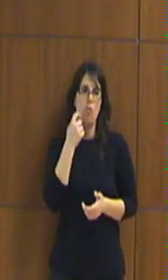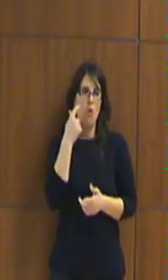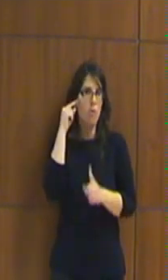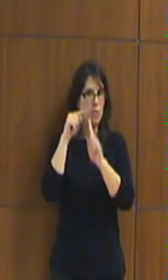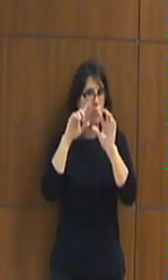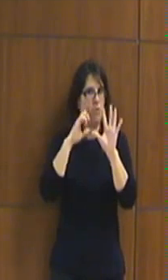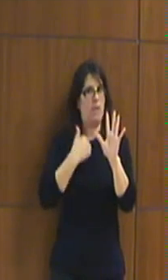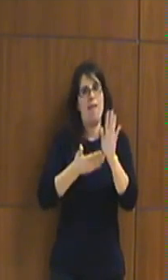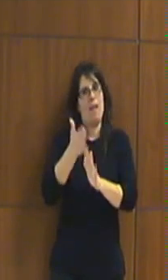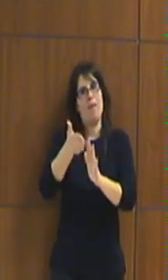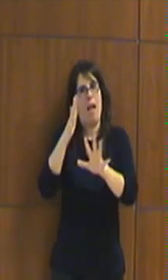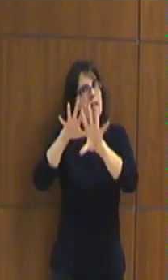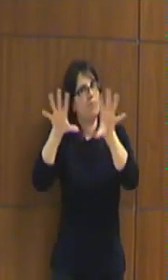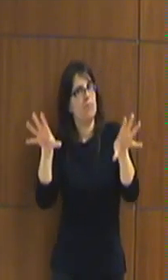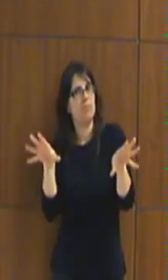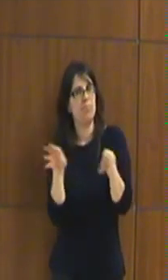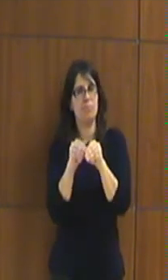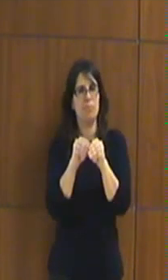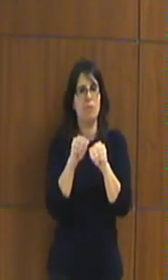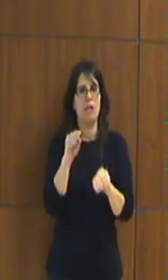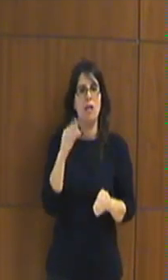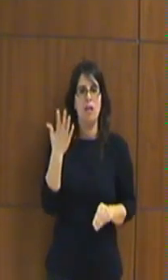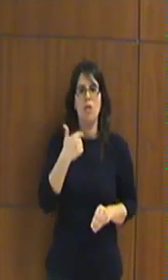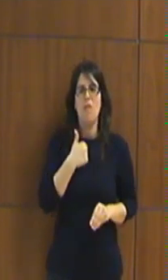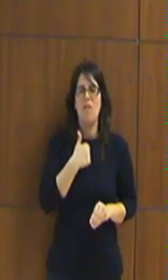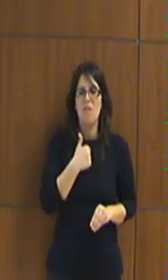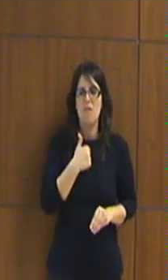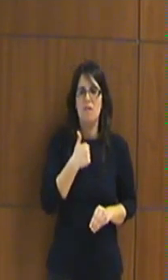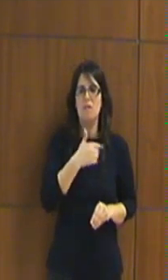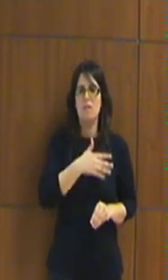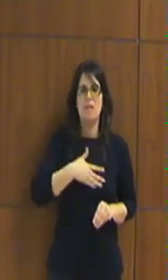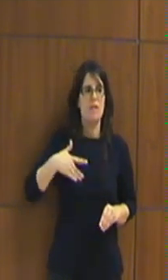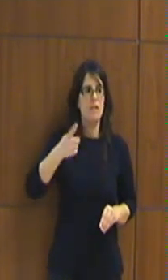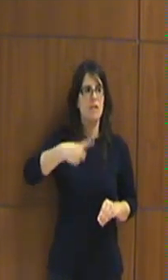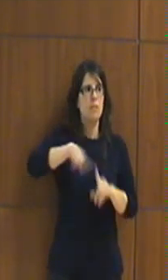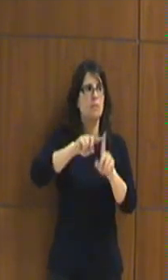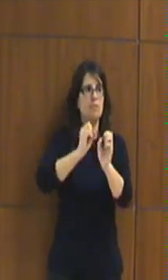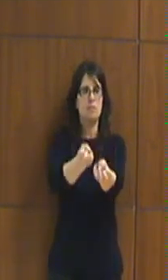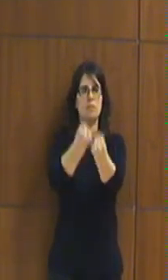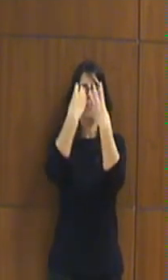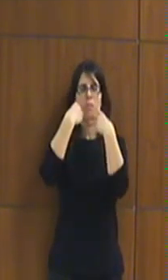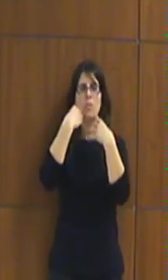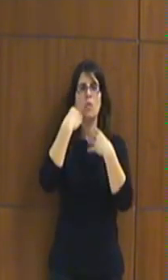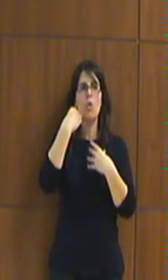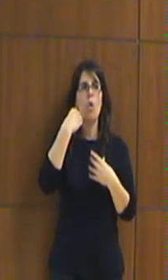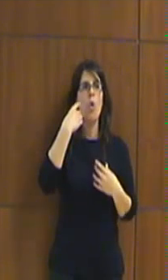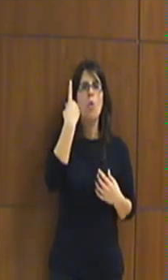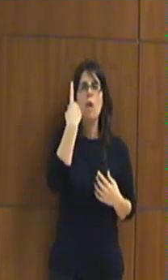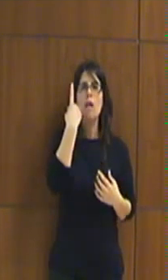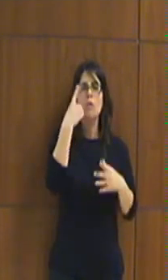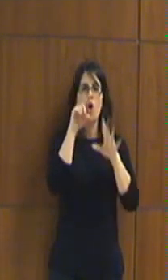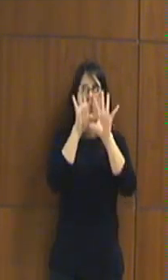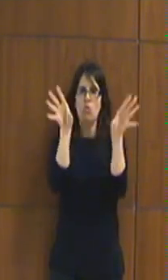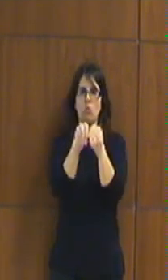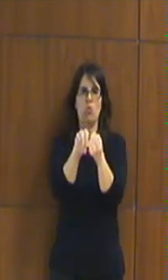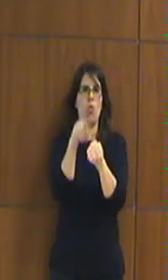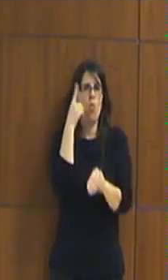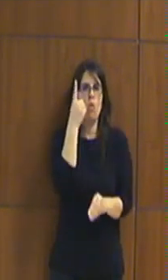concluir, a que me comentarais una frase, una palabra, una